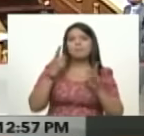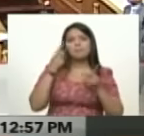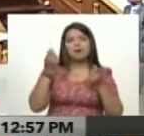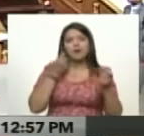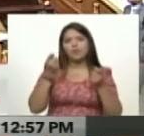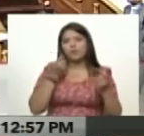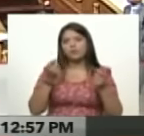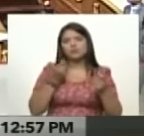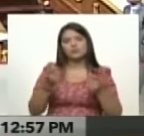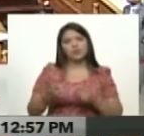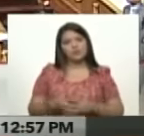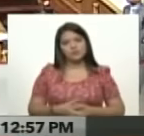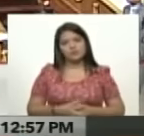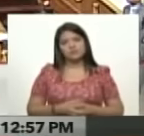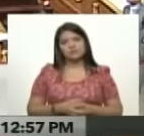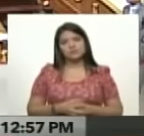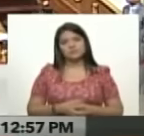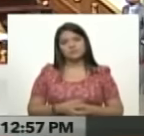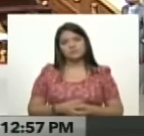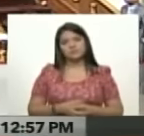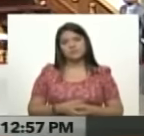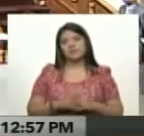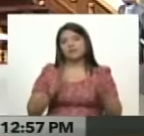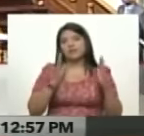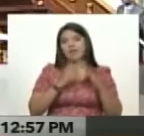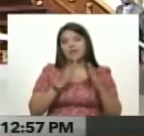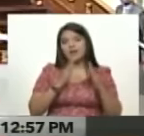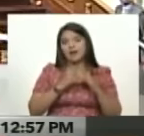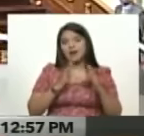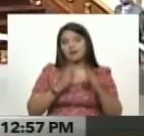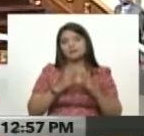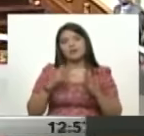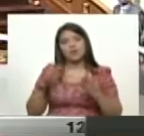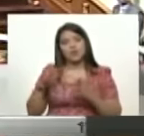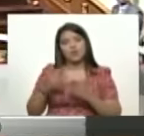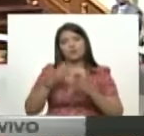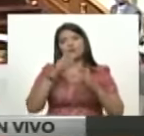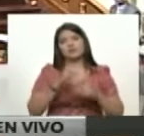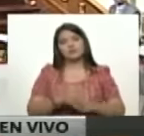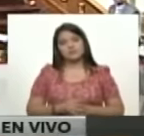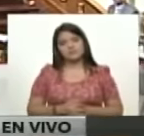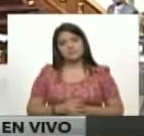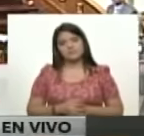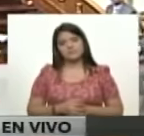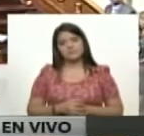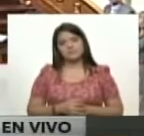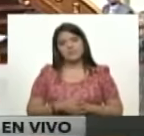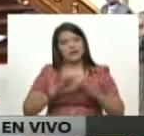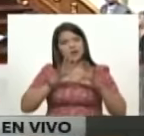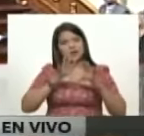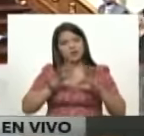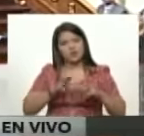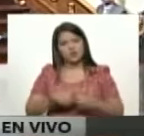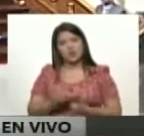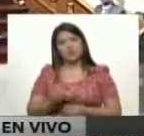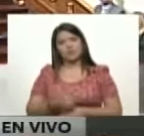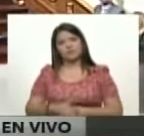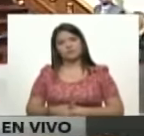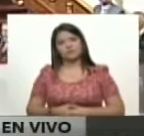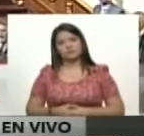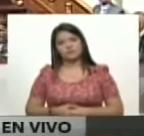de los controles de arrendamiento de vivienda contra contra la estafa